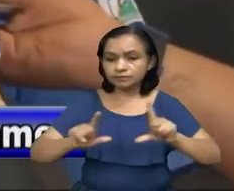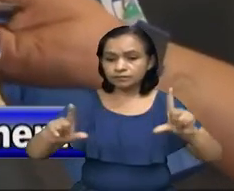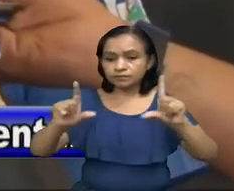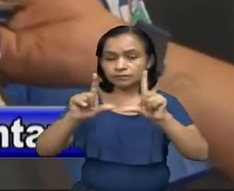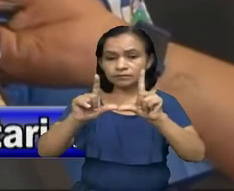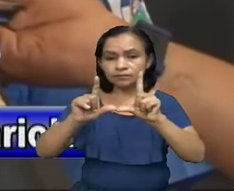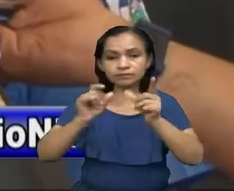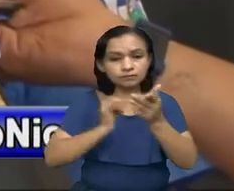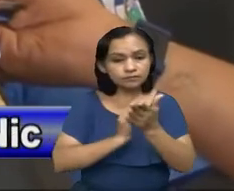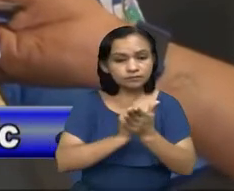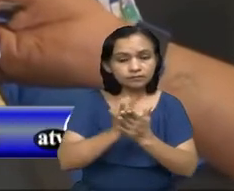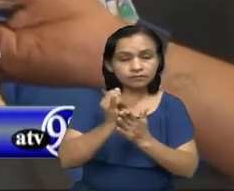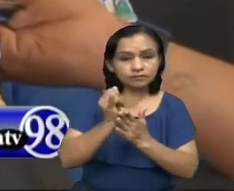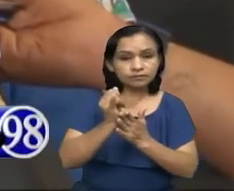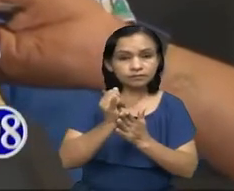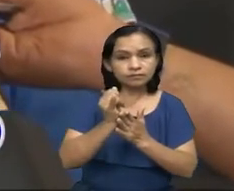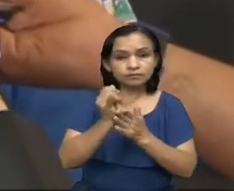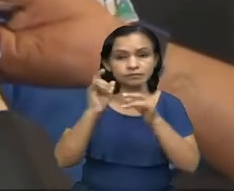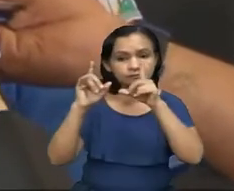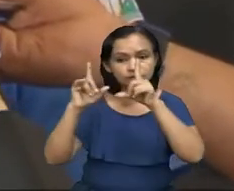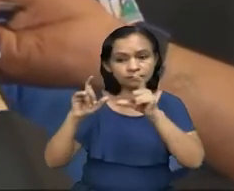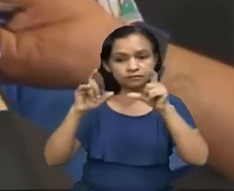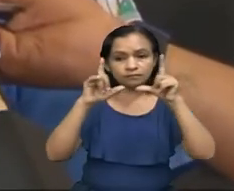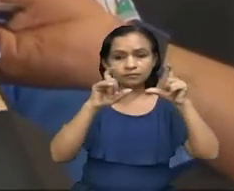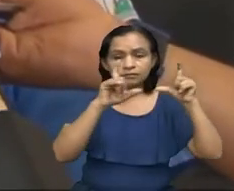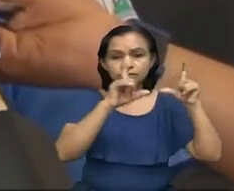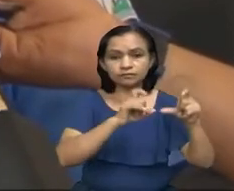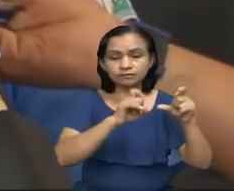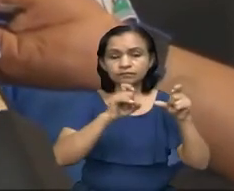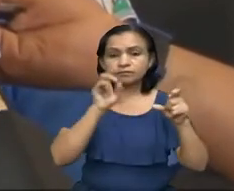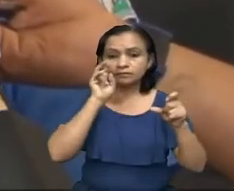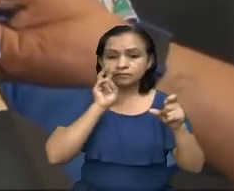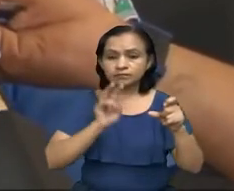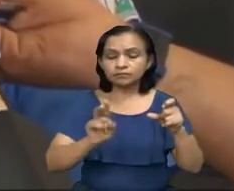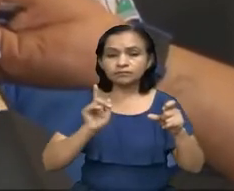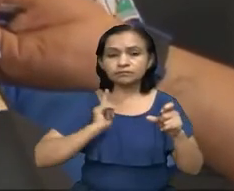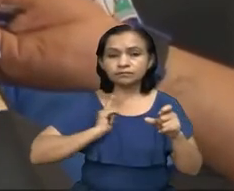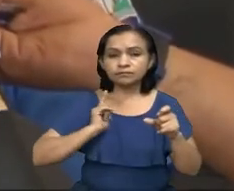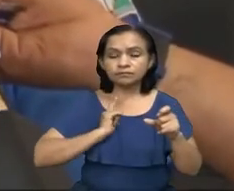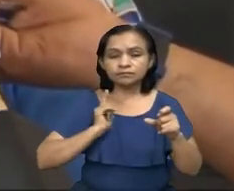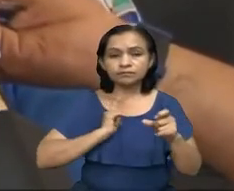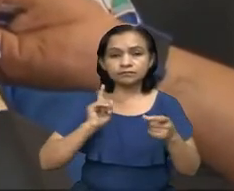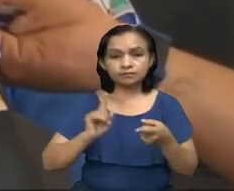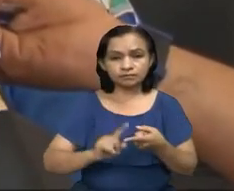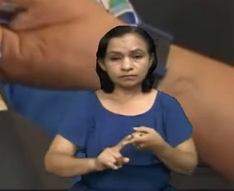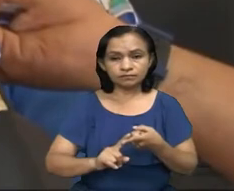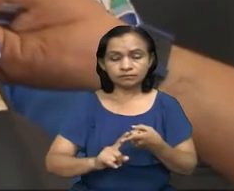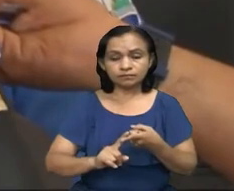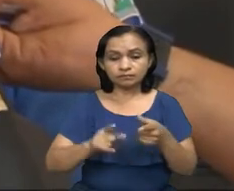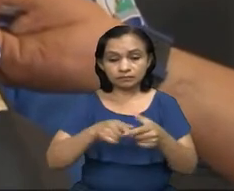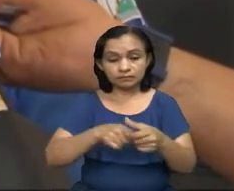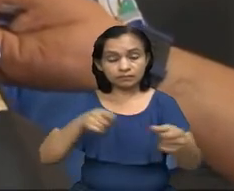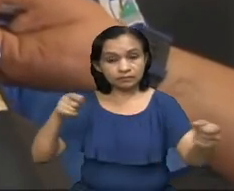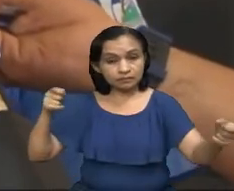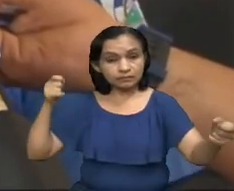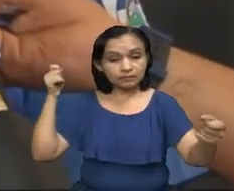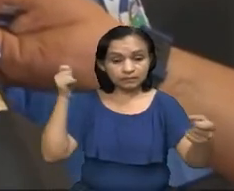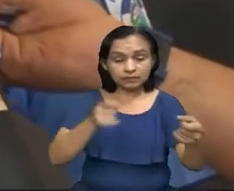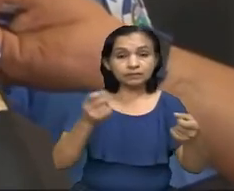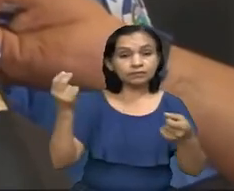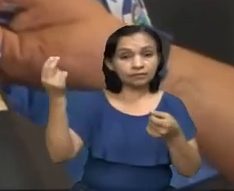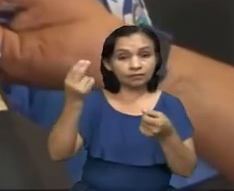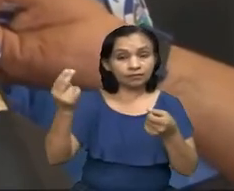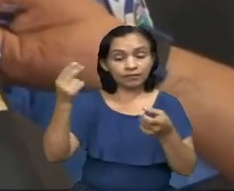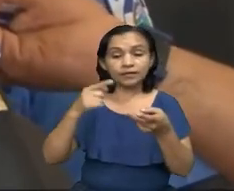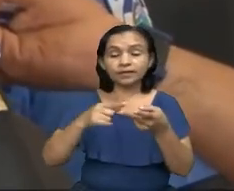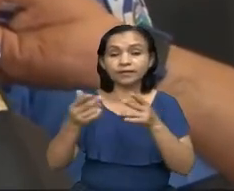crimen, investigación y fijación fotográfica. Dentro de las evidencias ocupadas de los delincuentes tenemos el objeto contundente que fue utilizado para